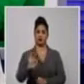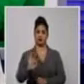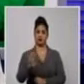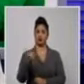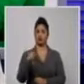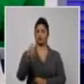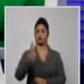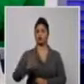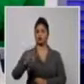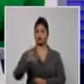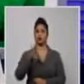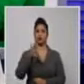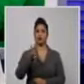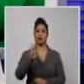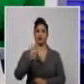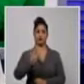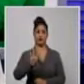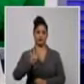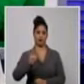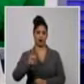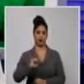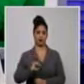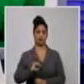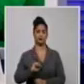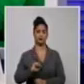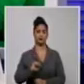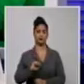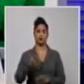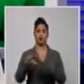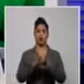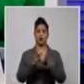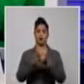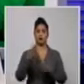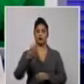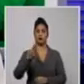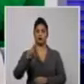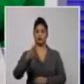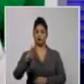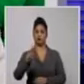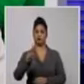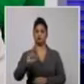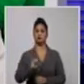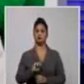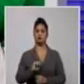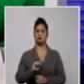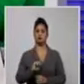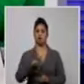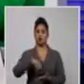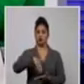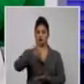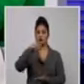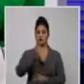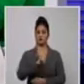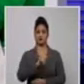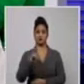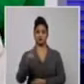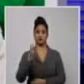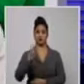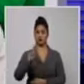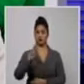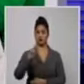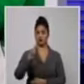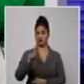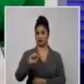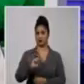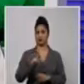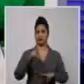octubre 44, Guanabacoa 32, el municipio Plaza de la Revolución con 31, Habana